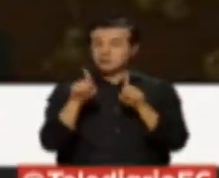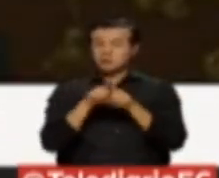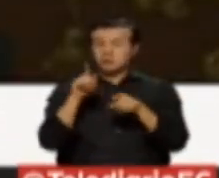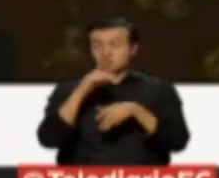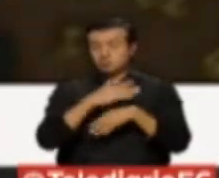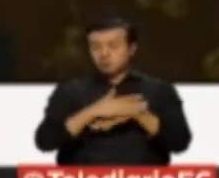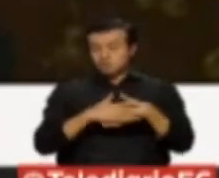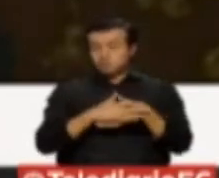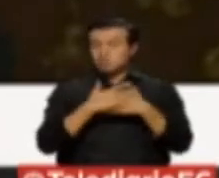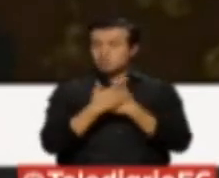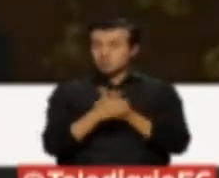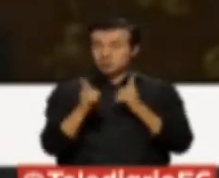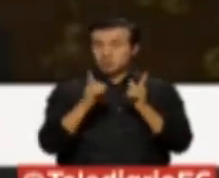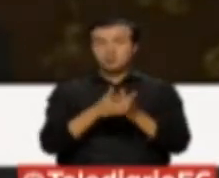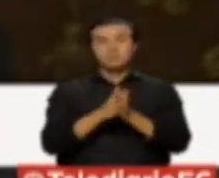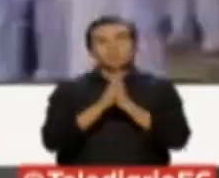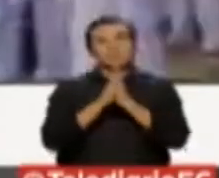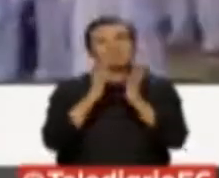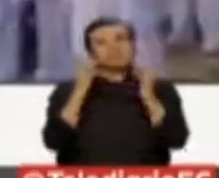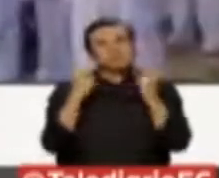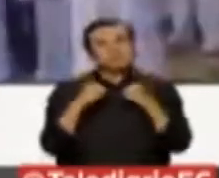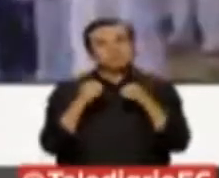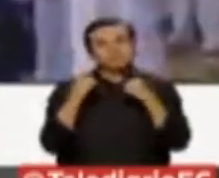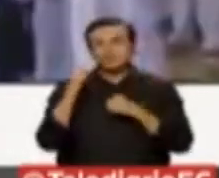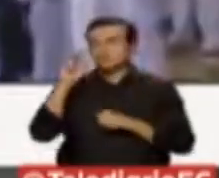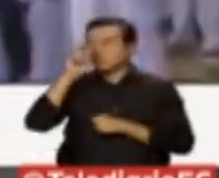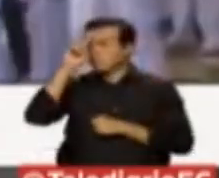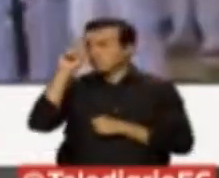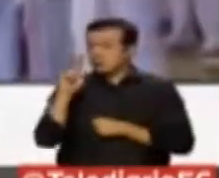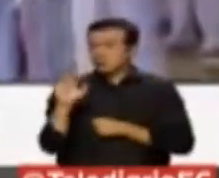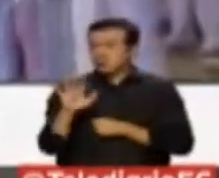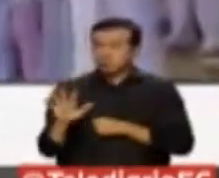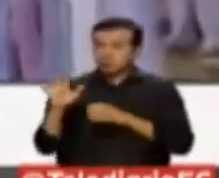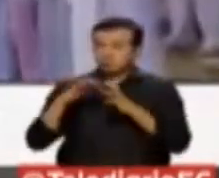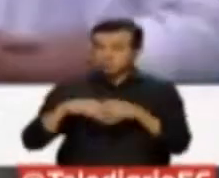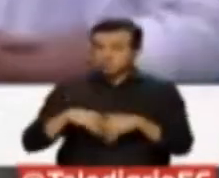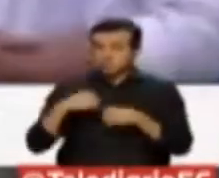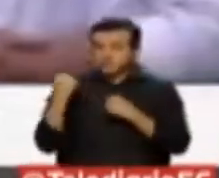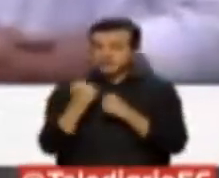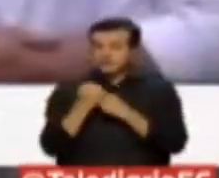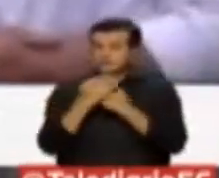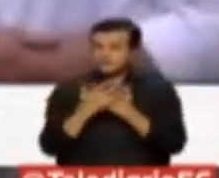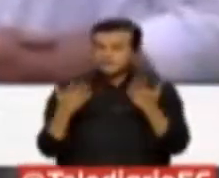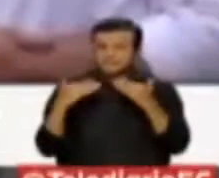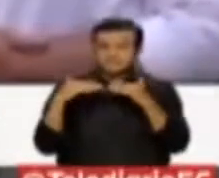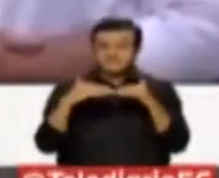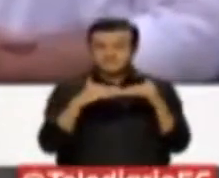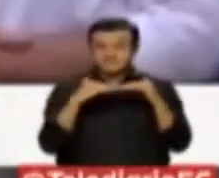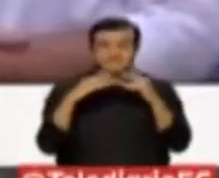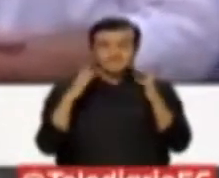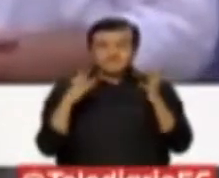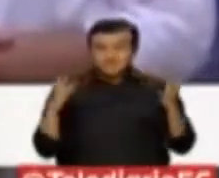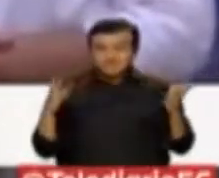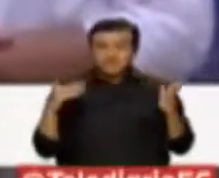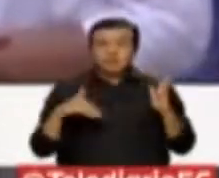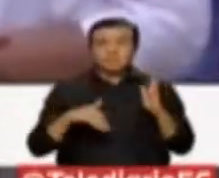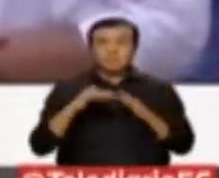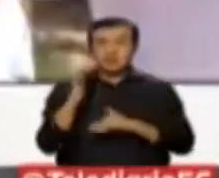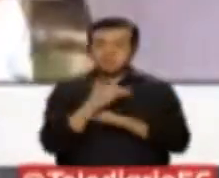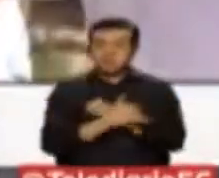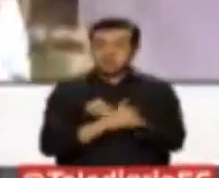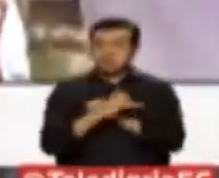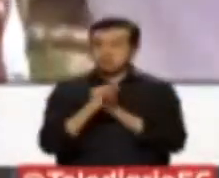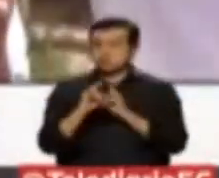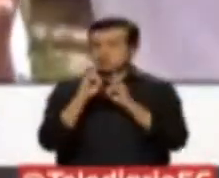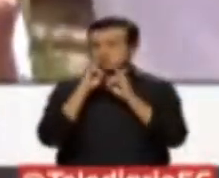toda la región y el pedido es para juntar esfuerzos y sacar a venezuela del colapso en el que vive donde no hay democracia dice y donde además un estado que era